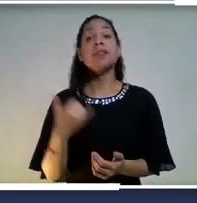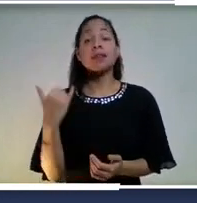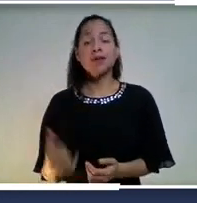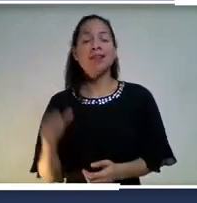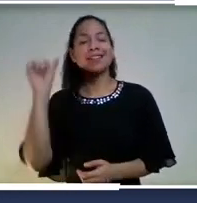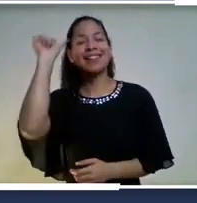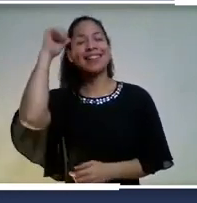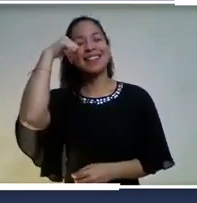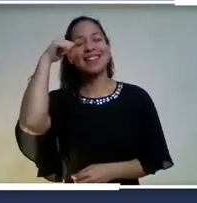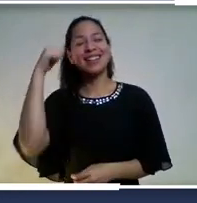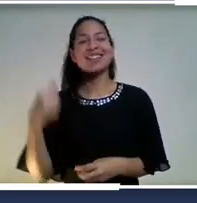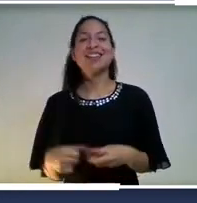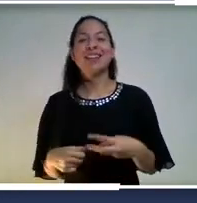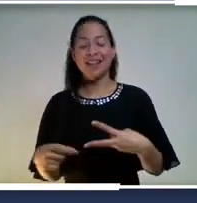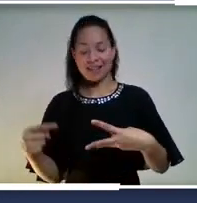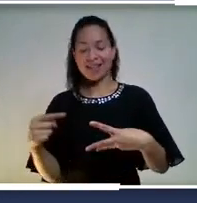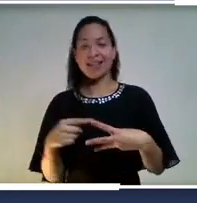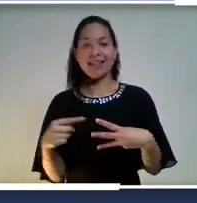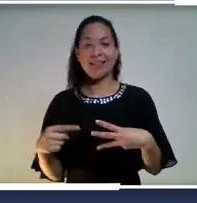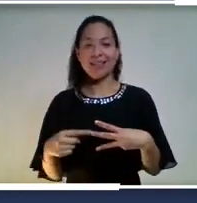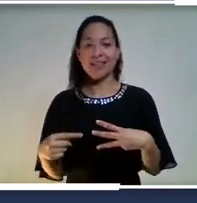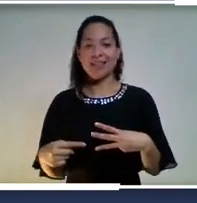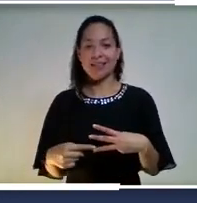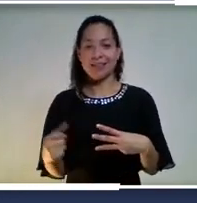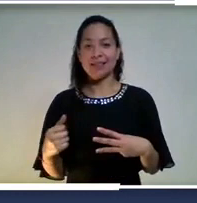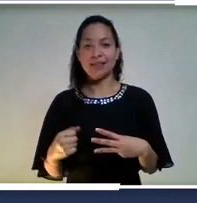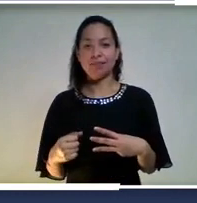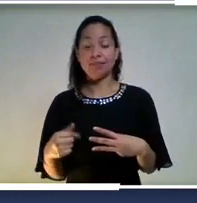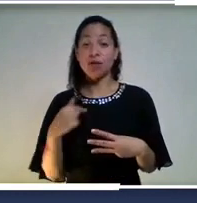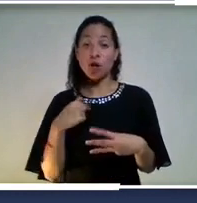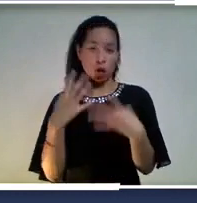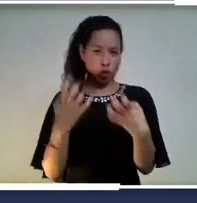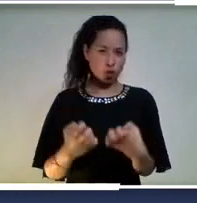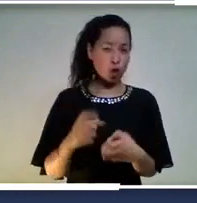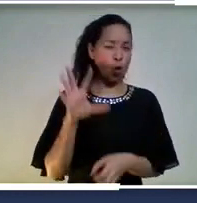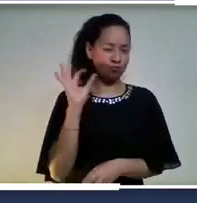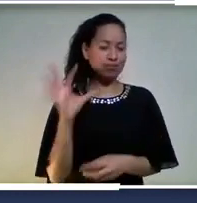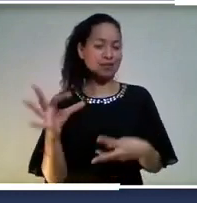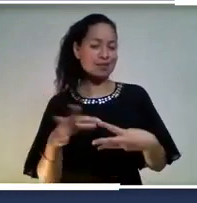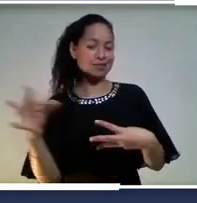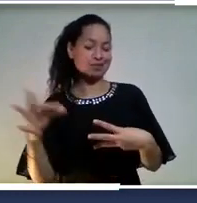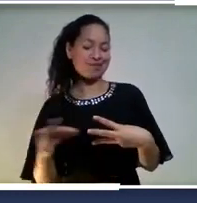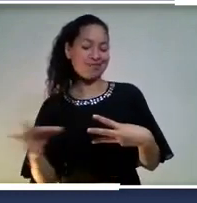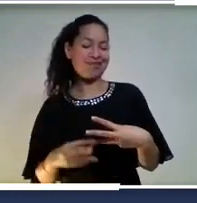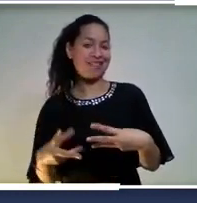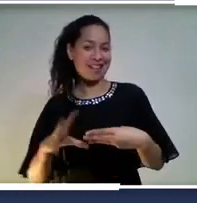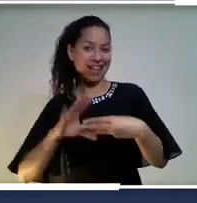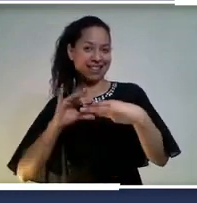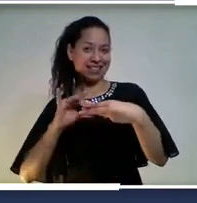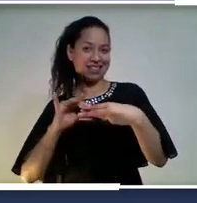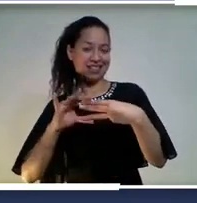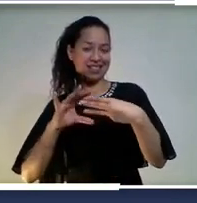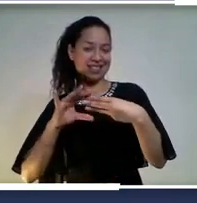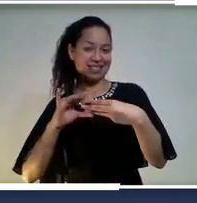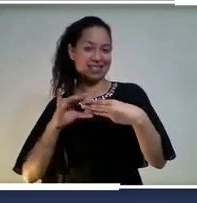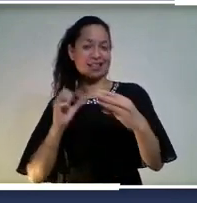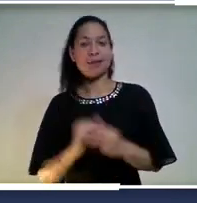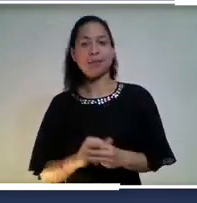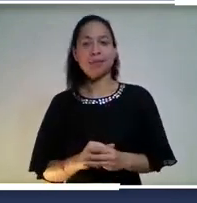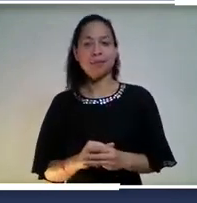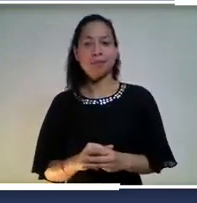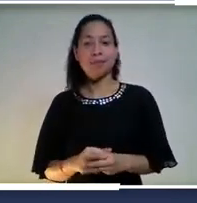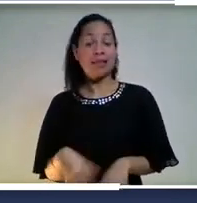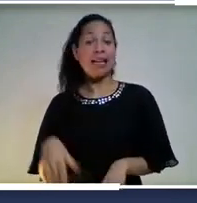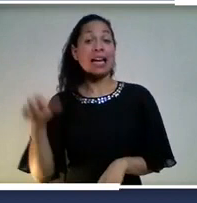y yo creo que el deseo de dios también es que márquez las 3 coloca allí sin compromiso tu nombre de tu dirección contacto